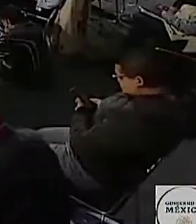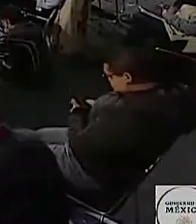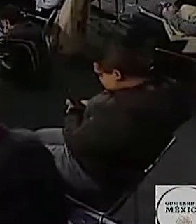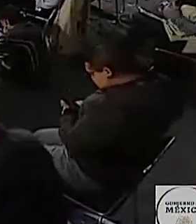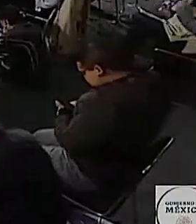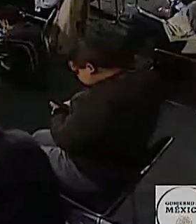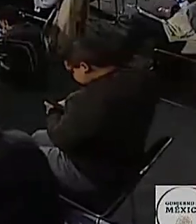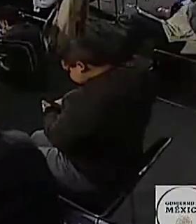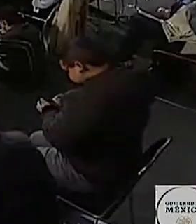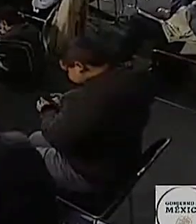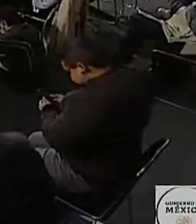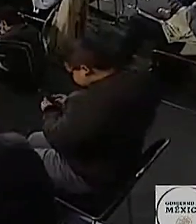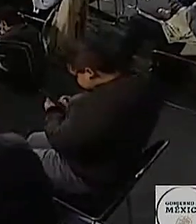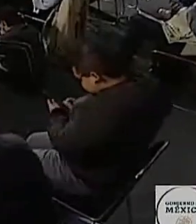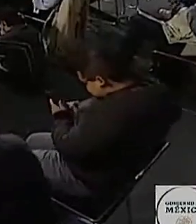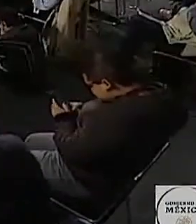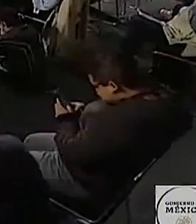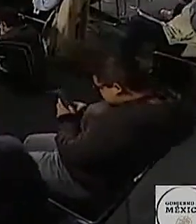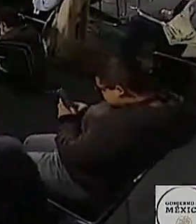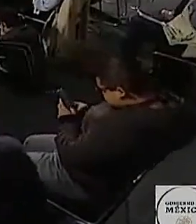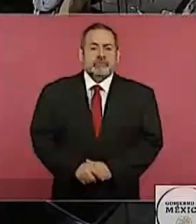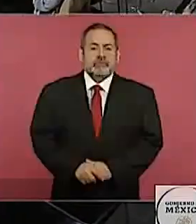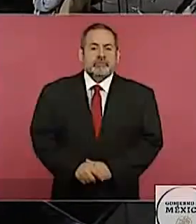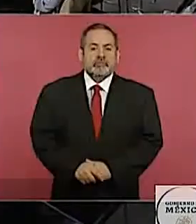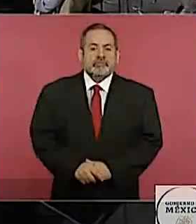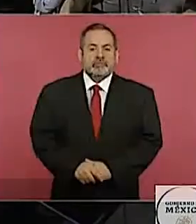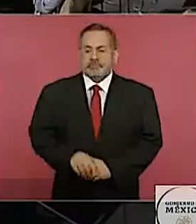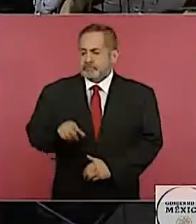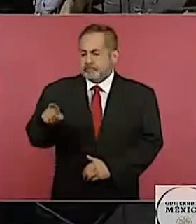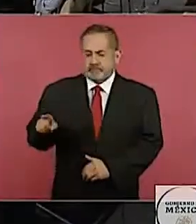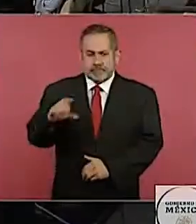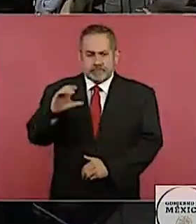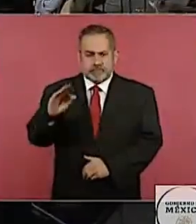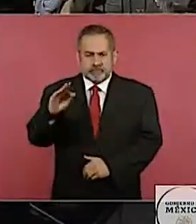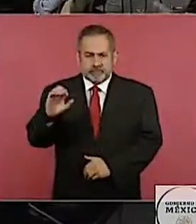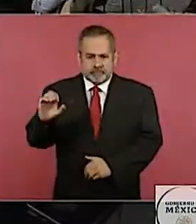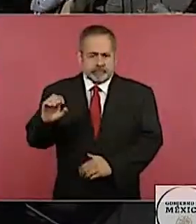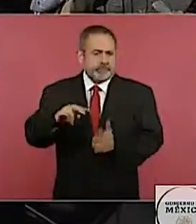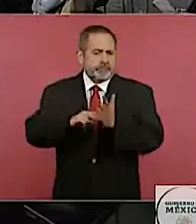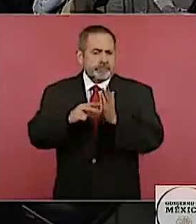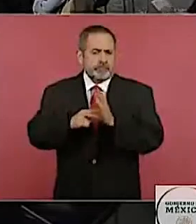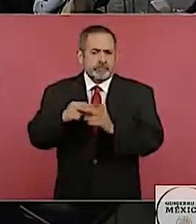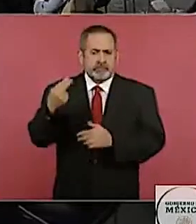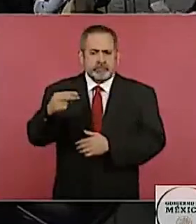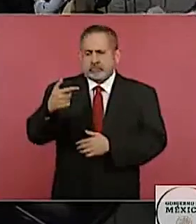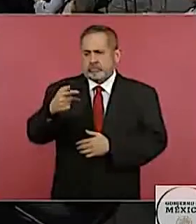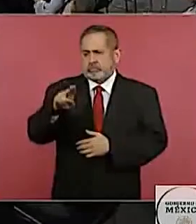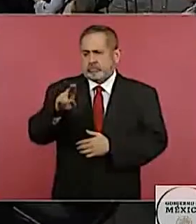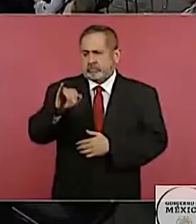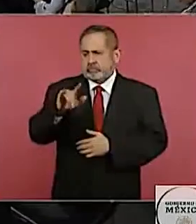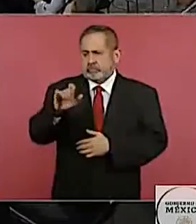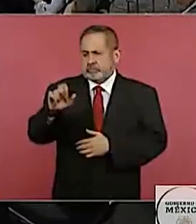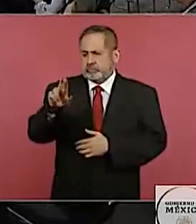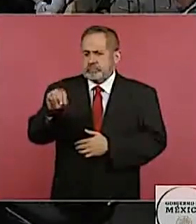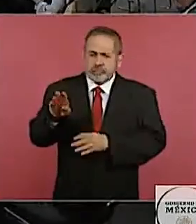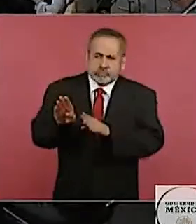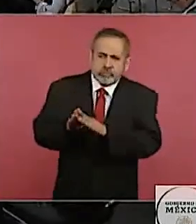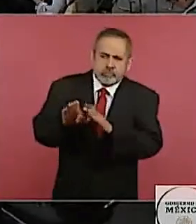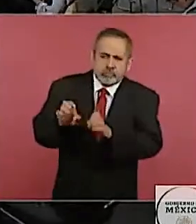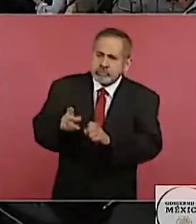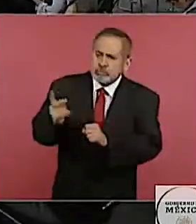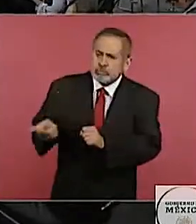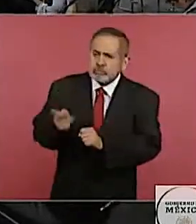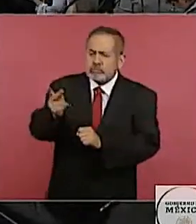nevares de comisión federal de electricidad Cómo va el restablecimiento del